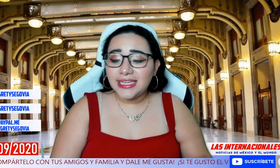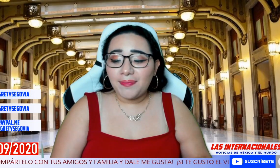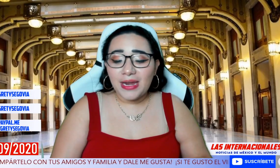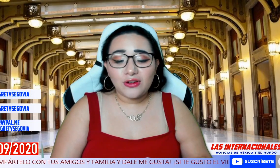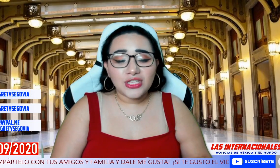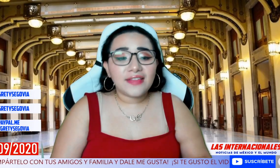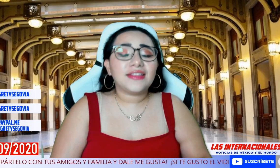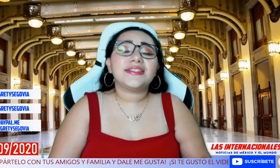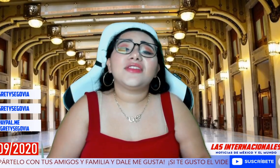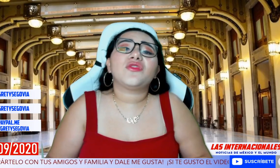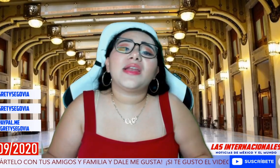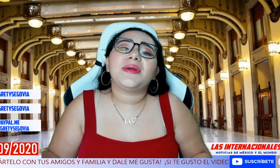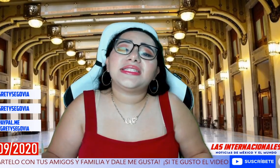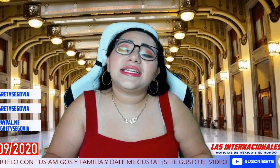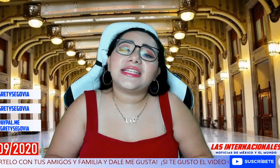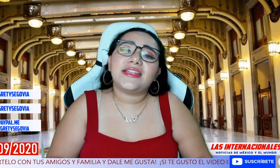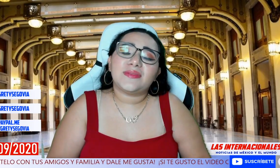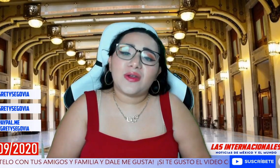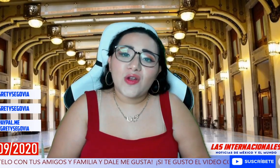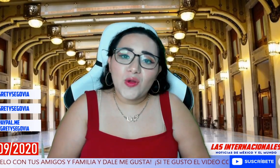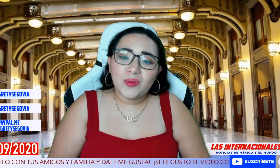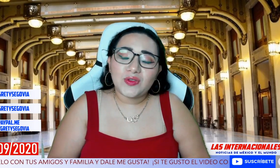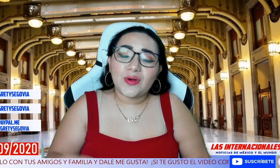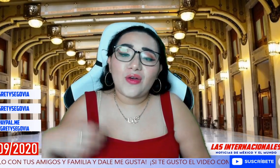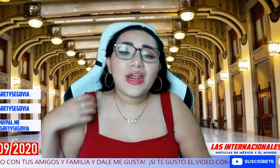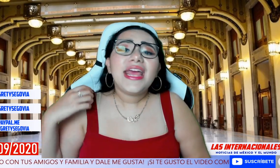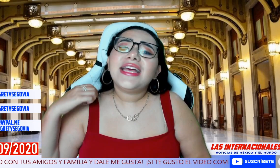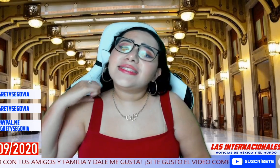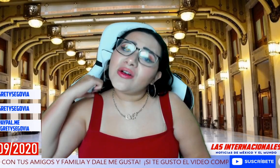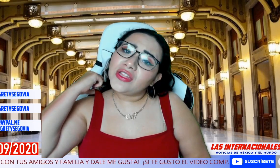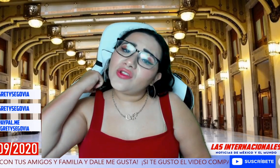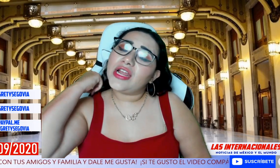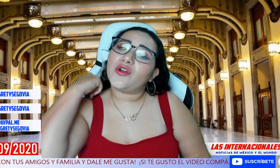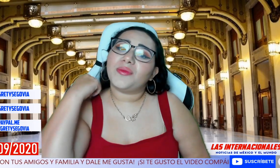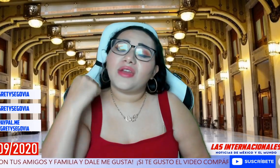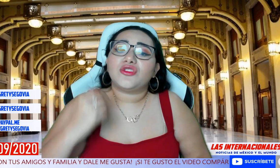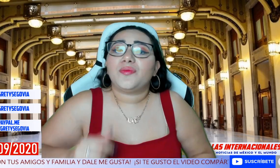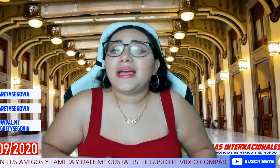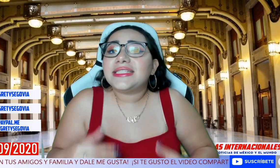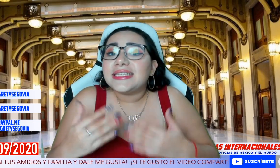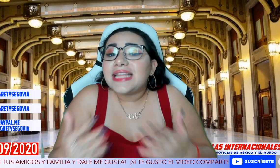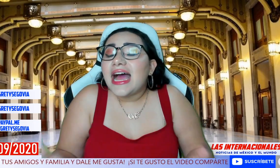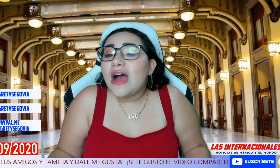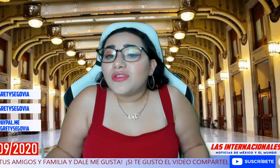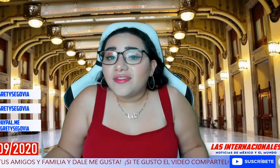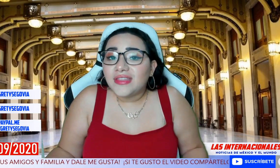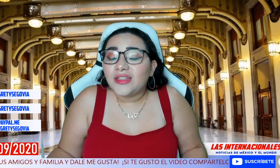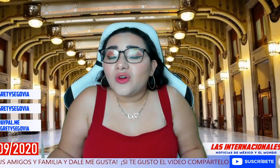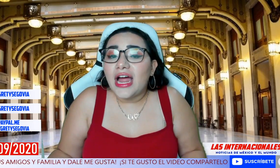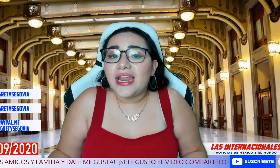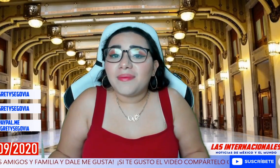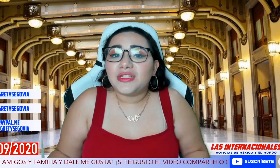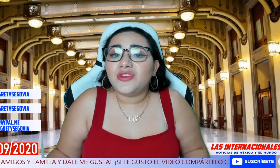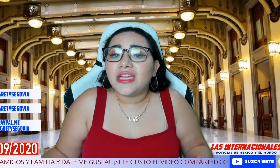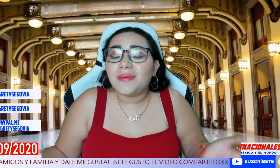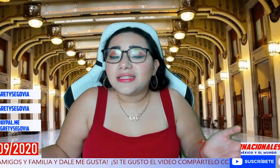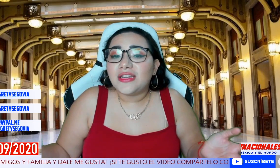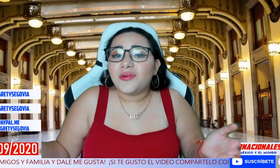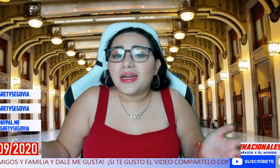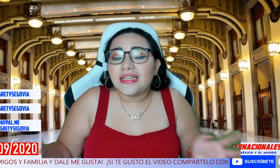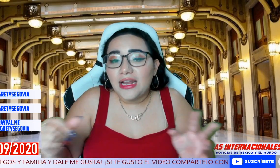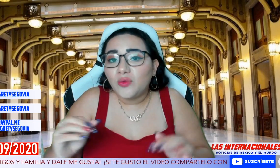así que para los que andan diciendo que el presidente andrés manuel lópez obrador estaba hundiendo la economía de nuestro país que está ahuyentando a la